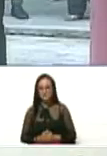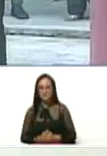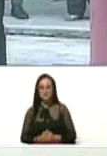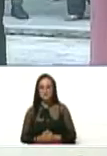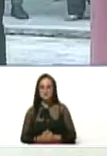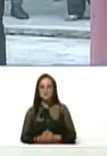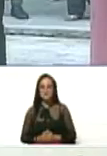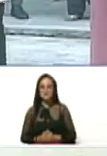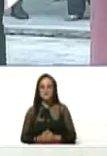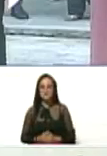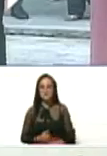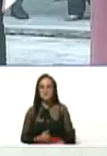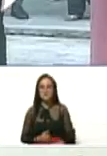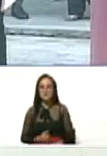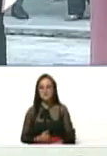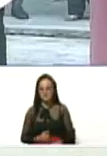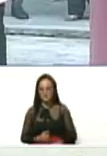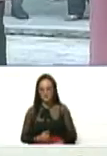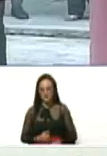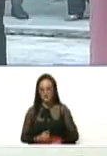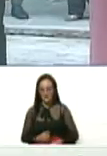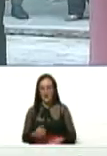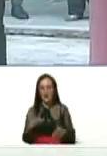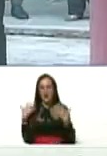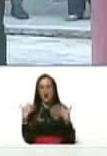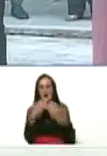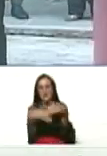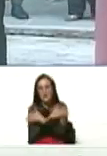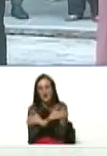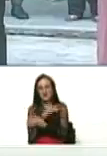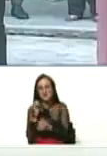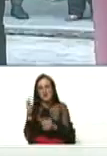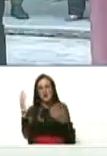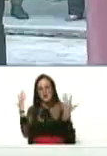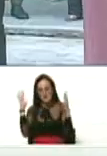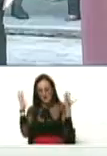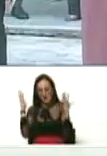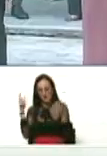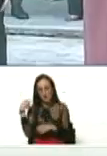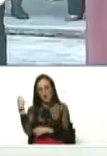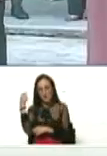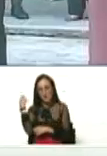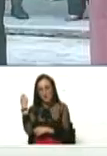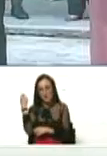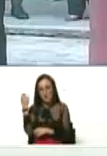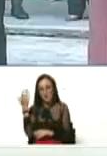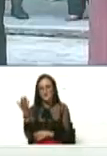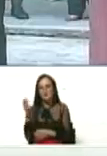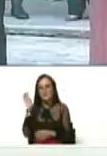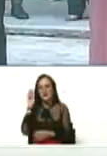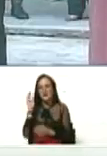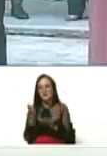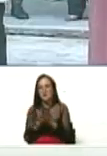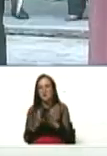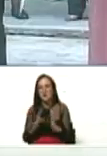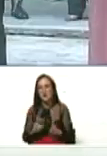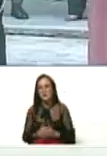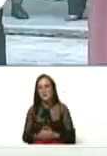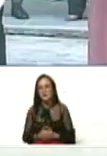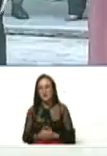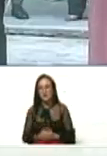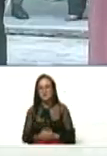Bueno, y aquí va nuestro abrazo y nuestro aplauso al Apure. Eduardo Piñate, maestro de escuela, es profesor. Eduardo